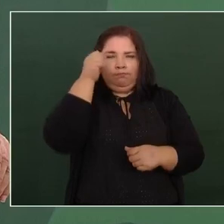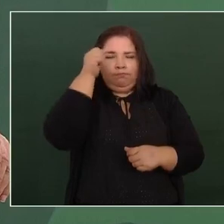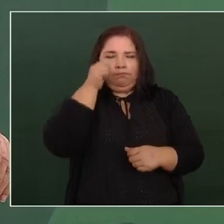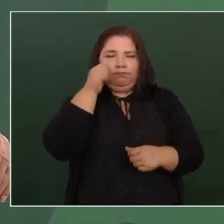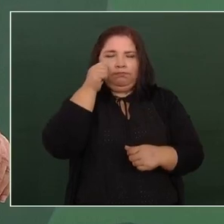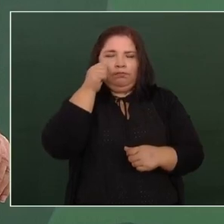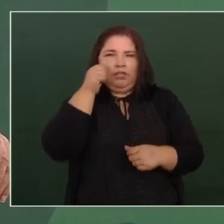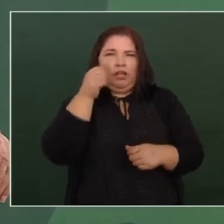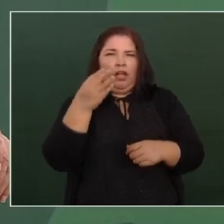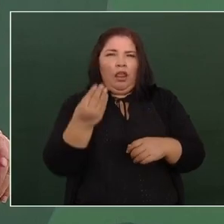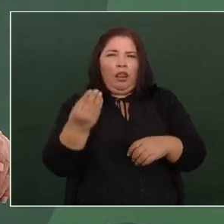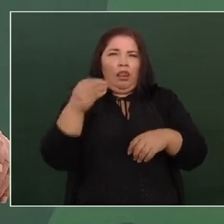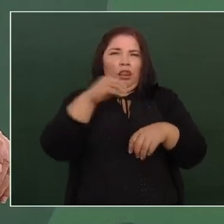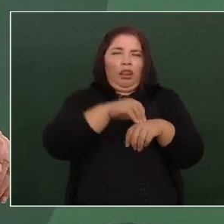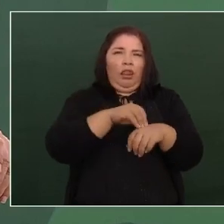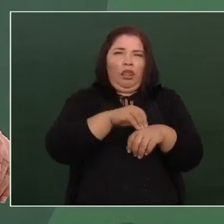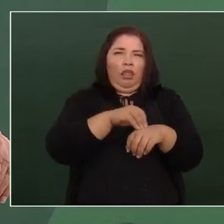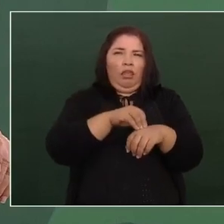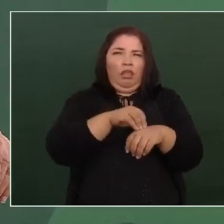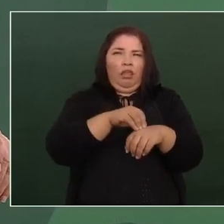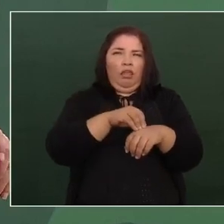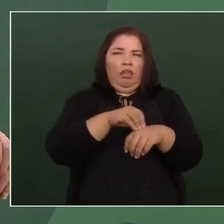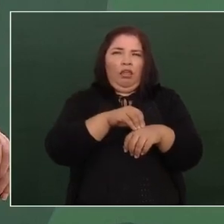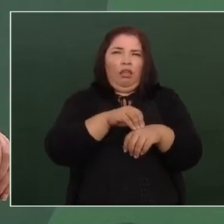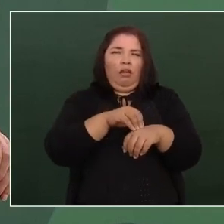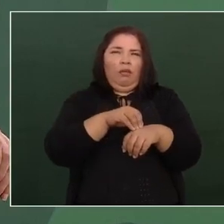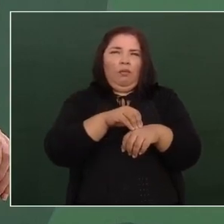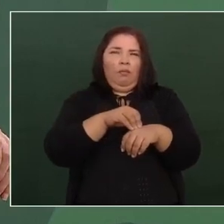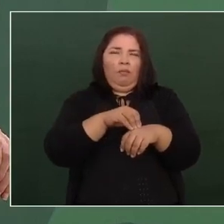Llegaron a ponerle a un periódico, a un pasquín,